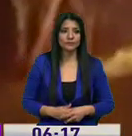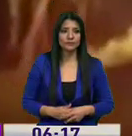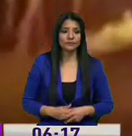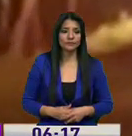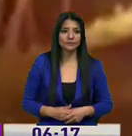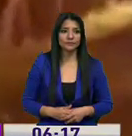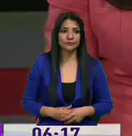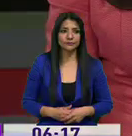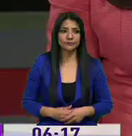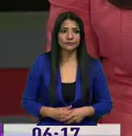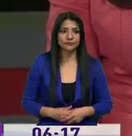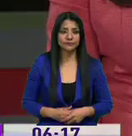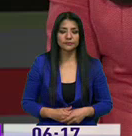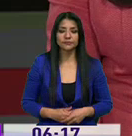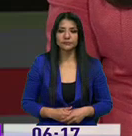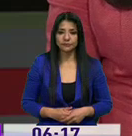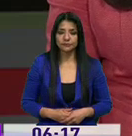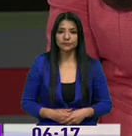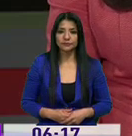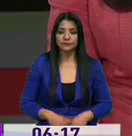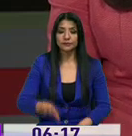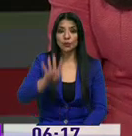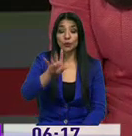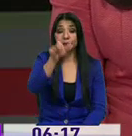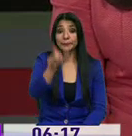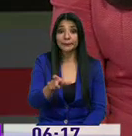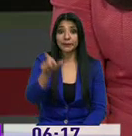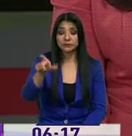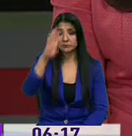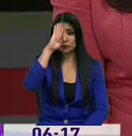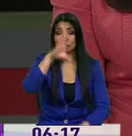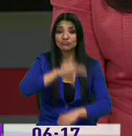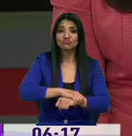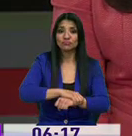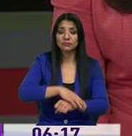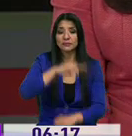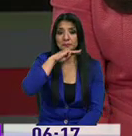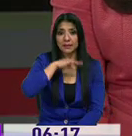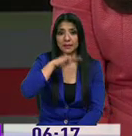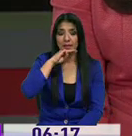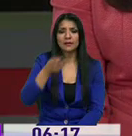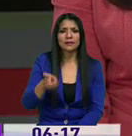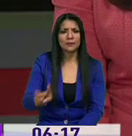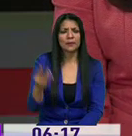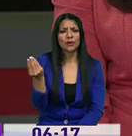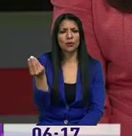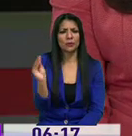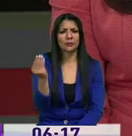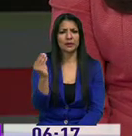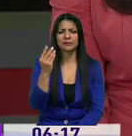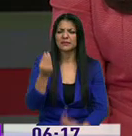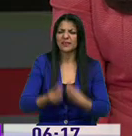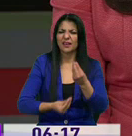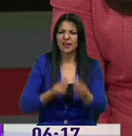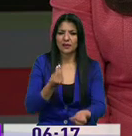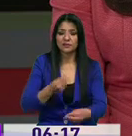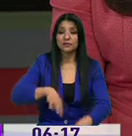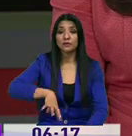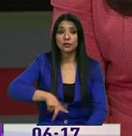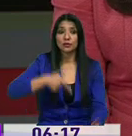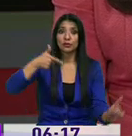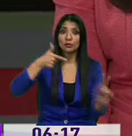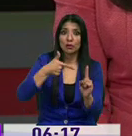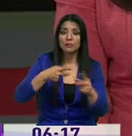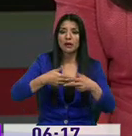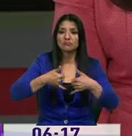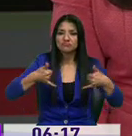valdivieso y cuatro personas fueron detenidas en manta entre ellos un menor de edad por su presunta vinculación en roba más normales